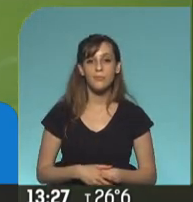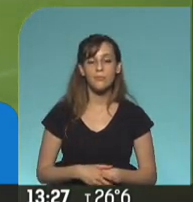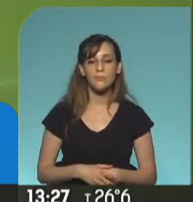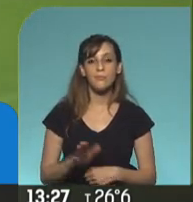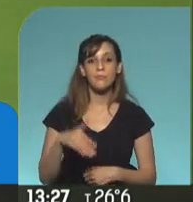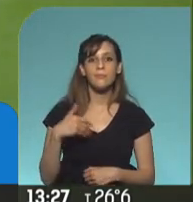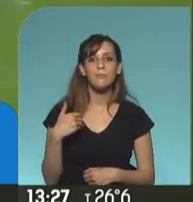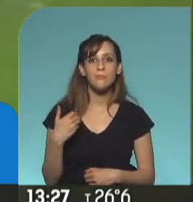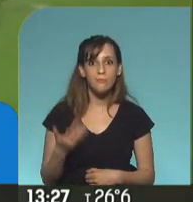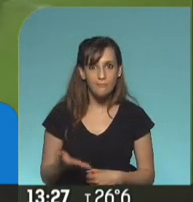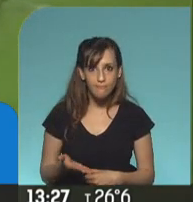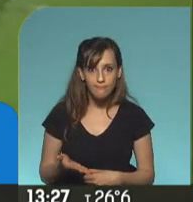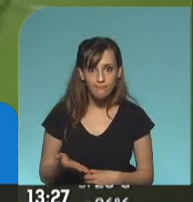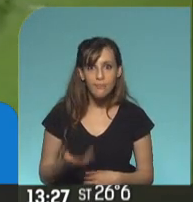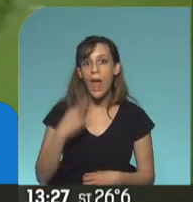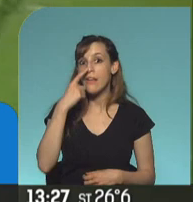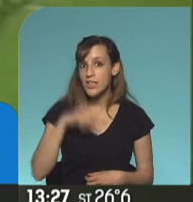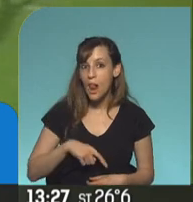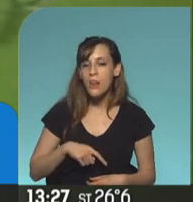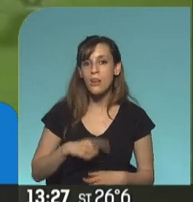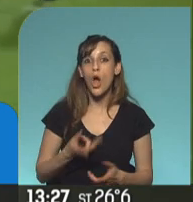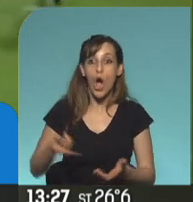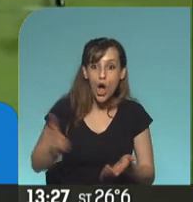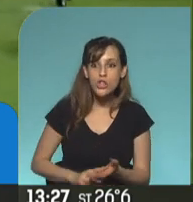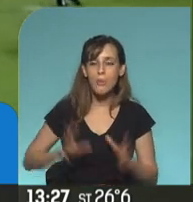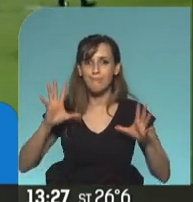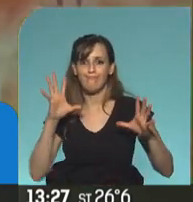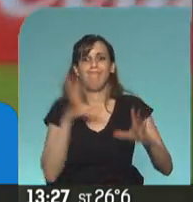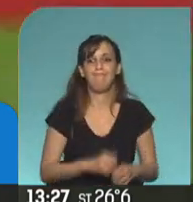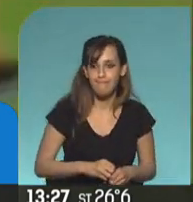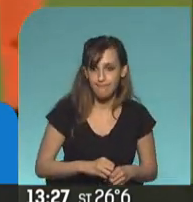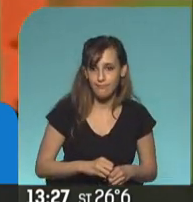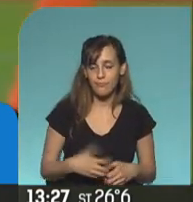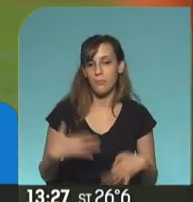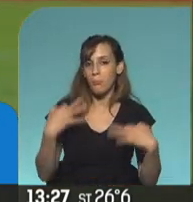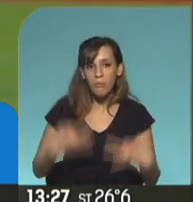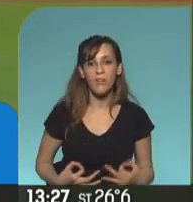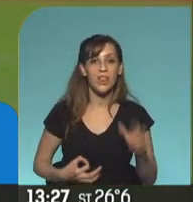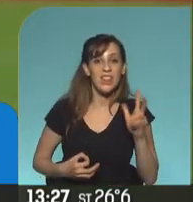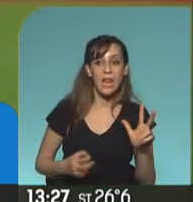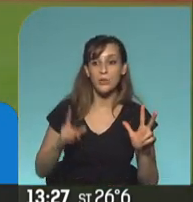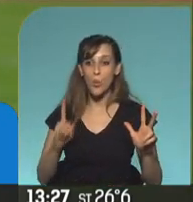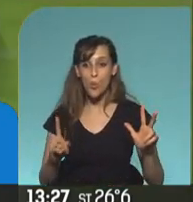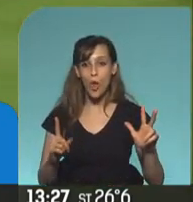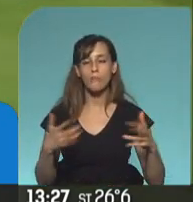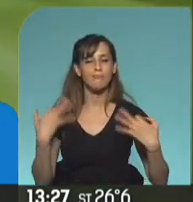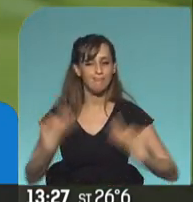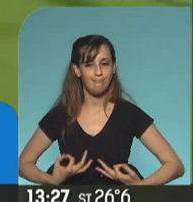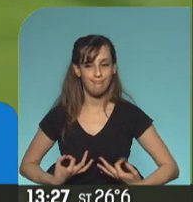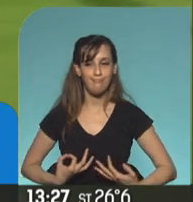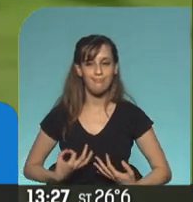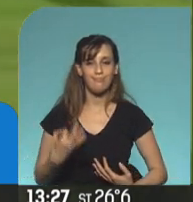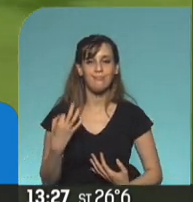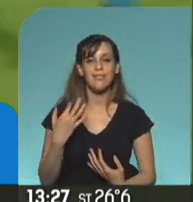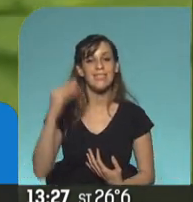y terminó con este atajadón. También un bombazo a quemarropa, 3-1 para San Telmo, que es el